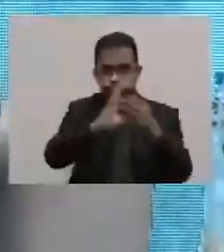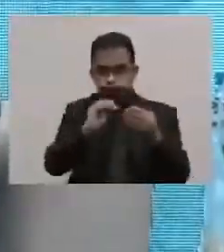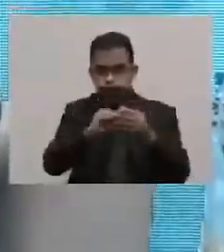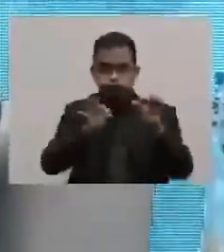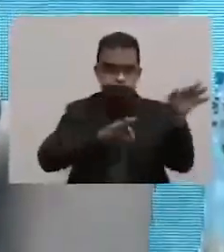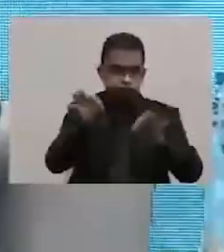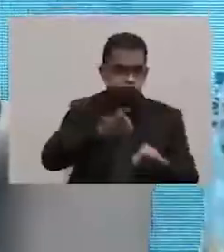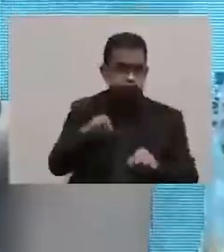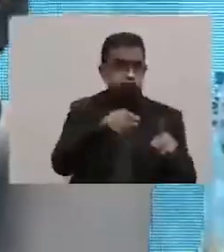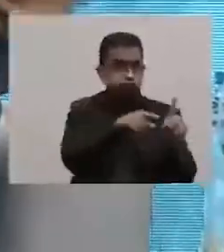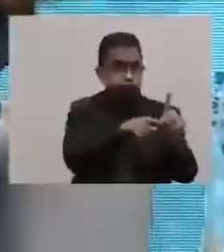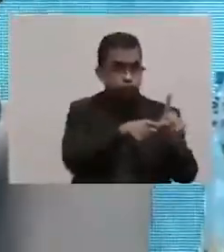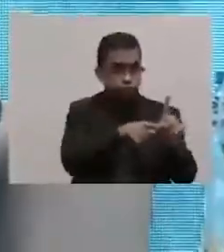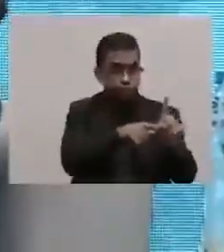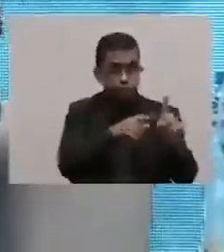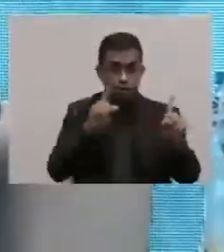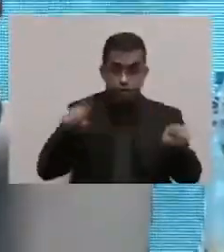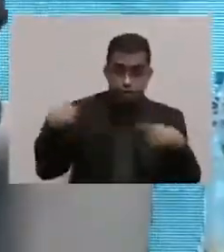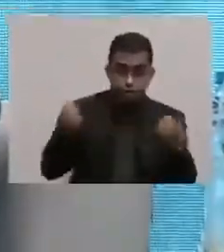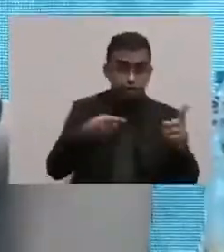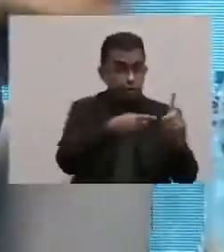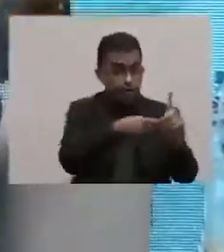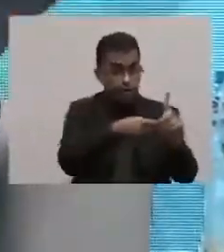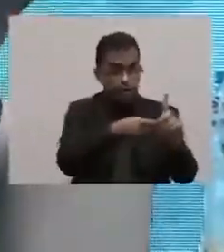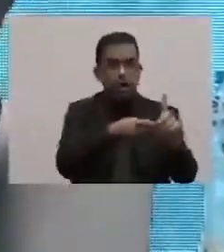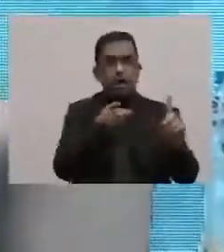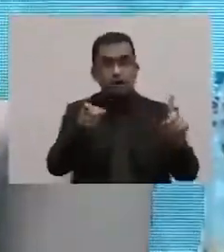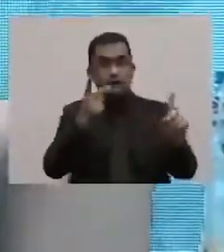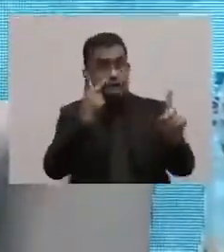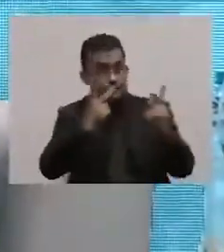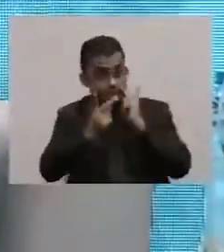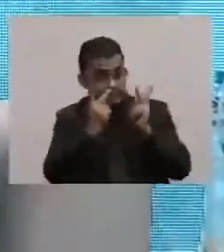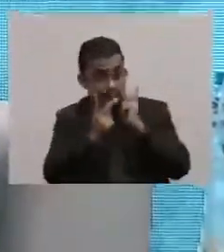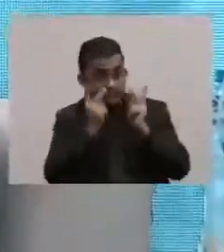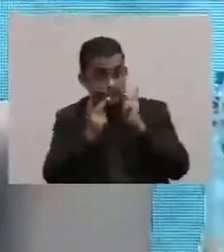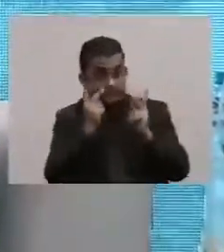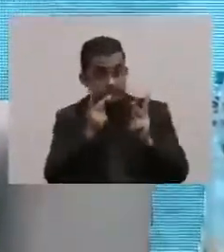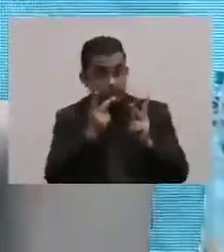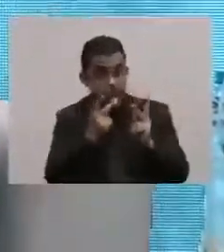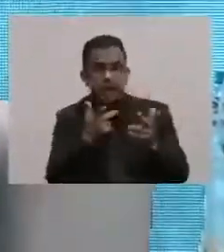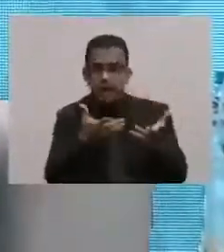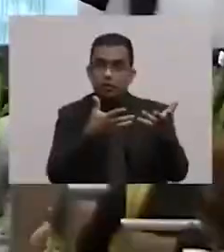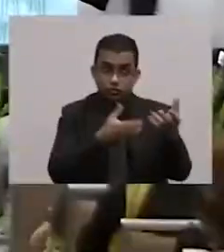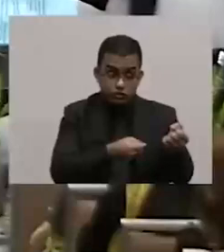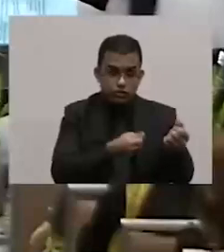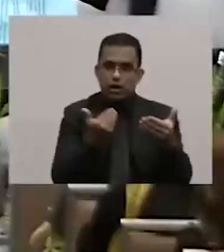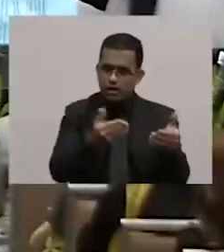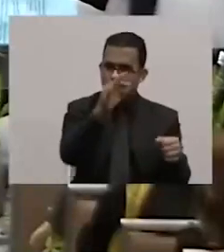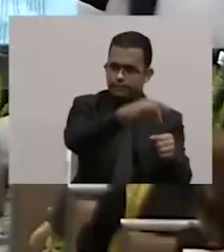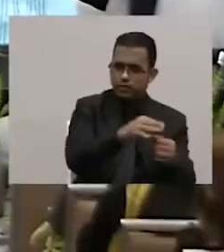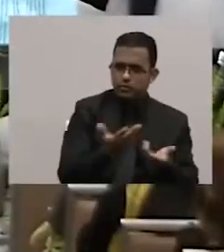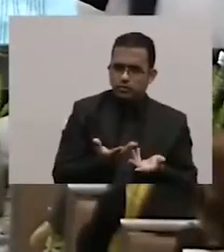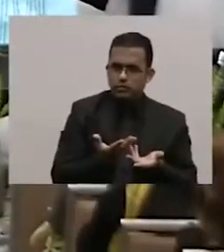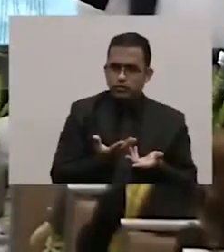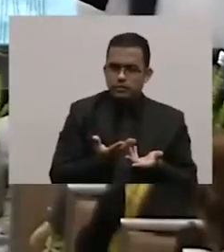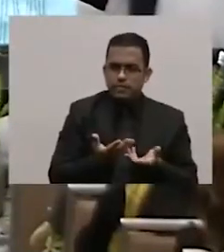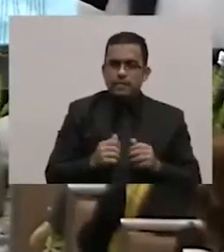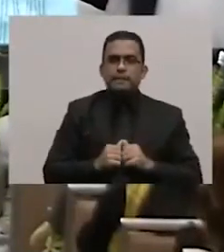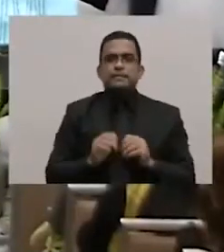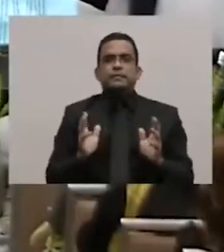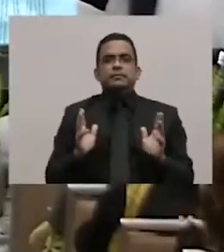quien hay que revisar por votar por una persona que no le ha dicho ajá. Lo que piensa. Gracias, Edith. Todo bien.